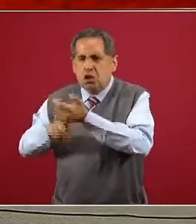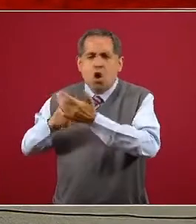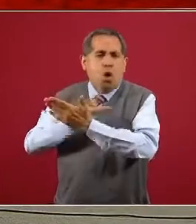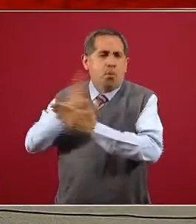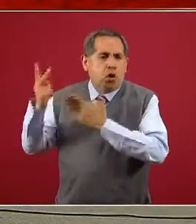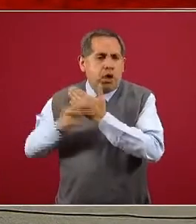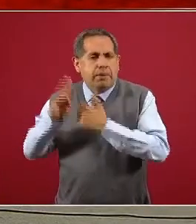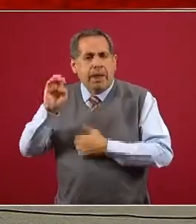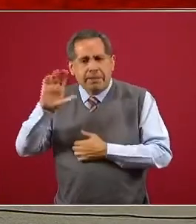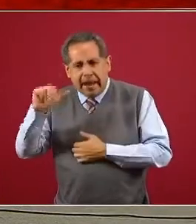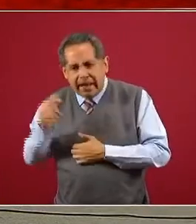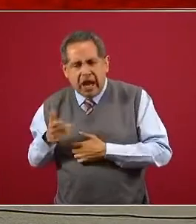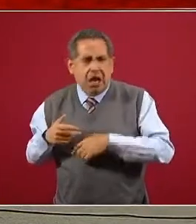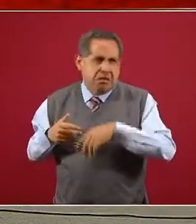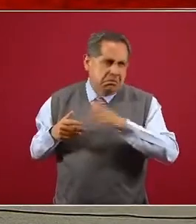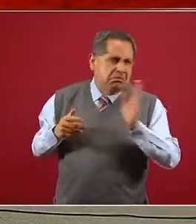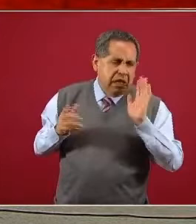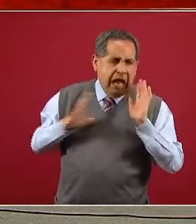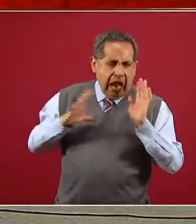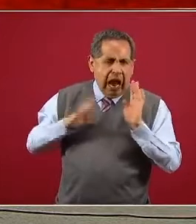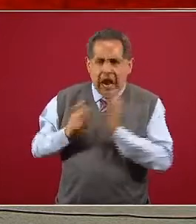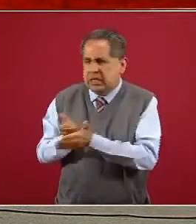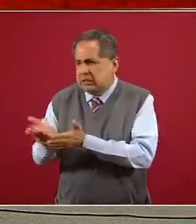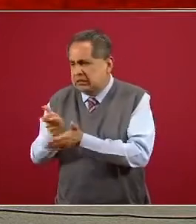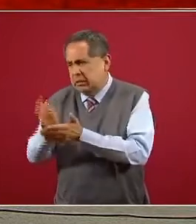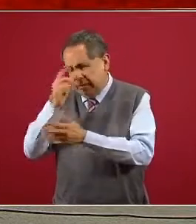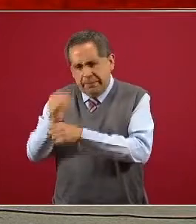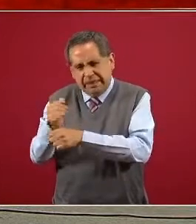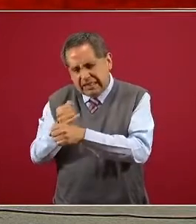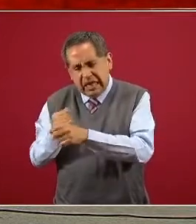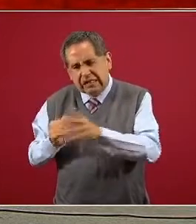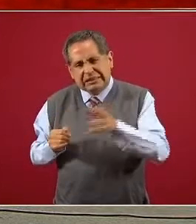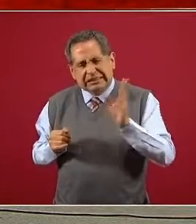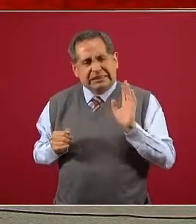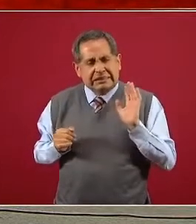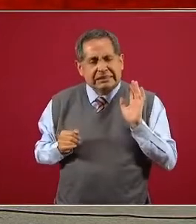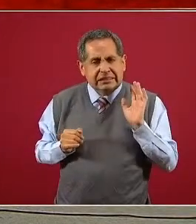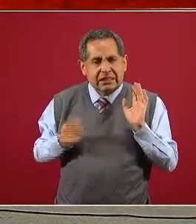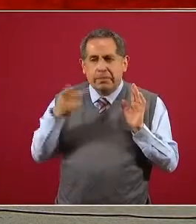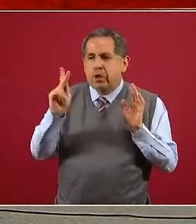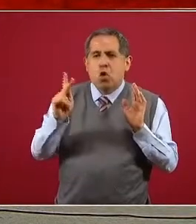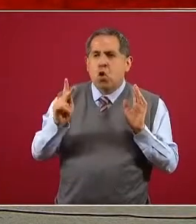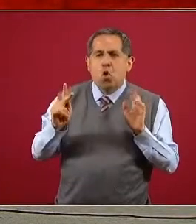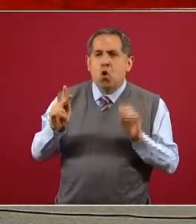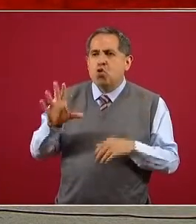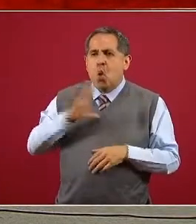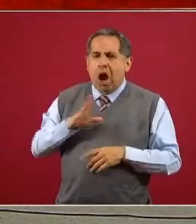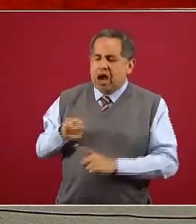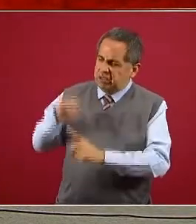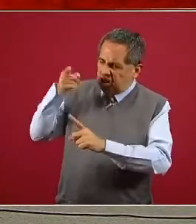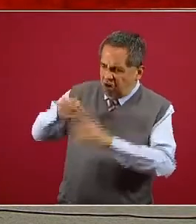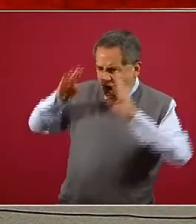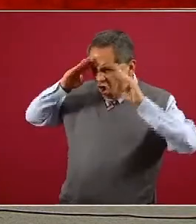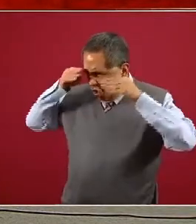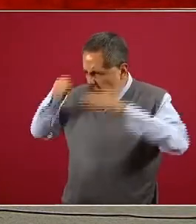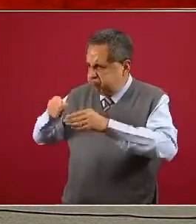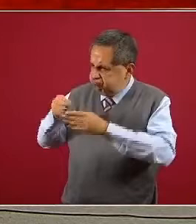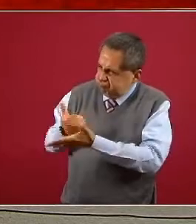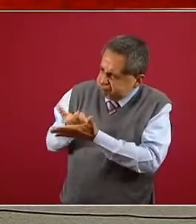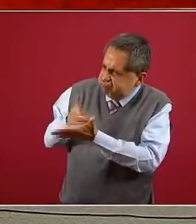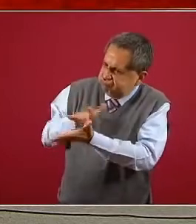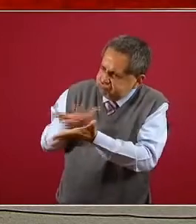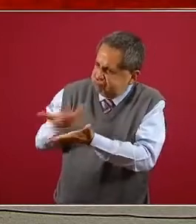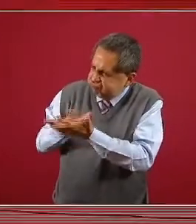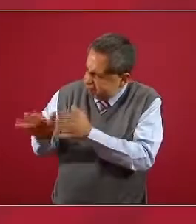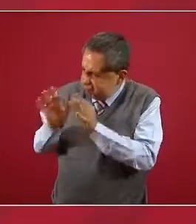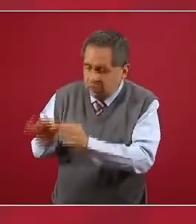programas de becas, para los financiamientos a la investigación, no tenía un énfasis tan claro como lo está teniendo